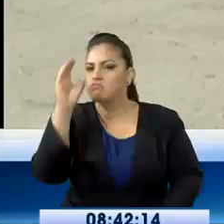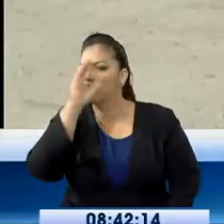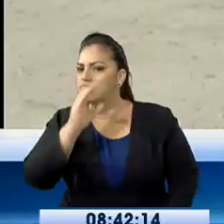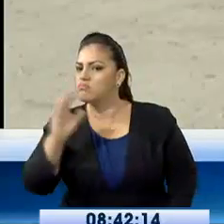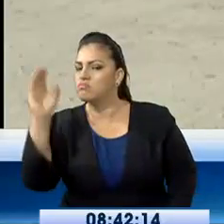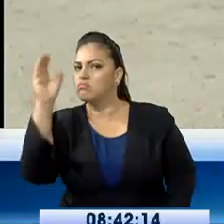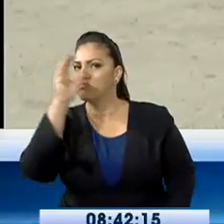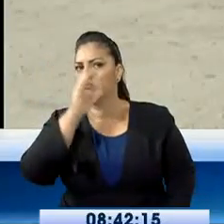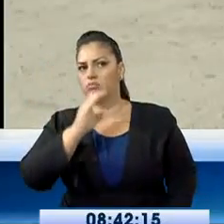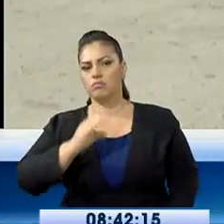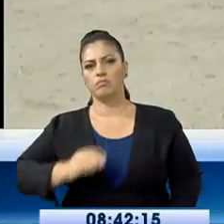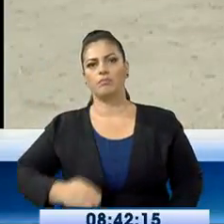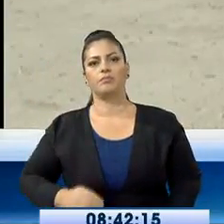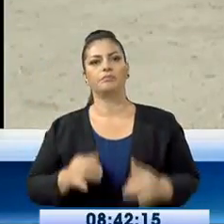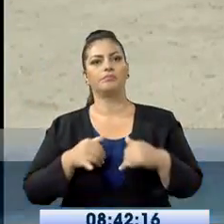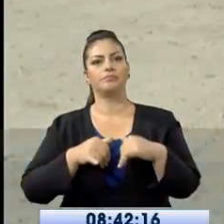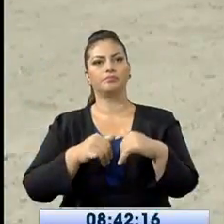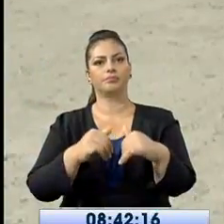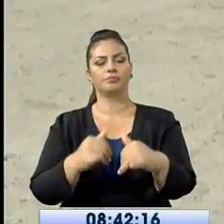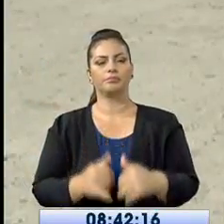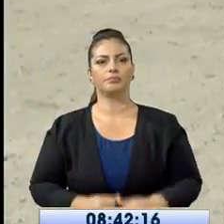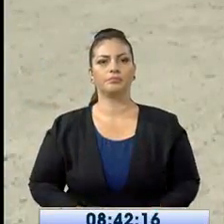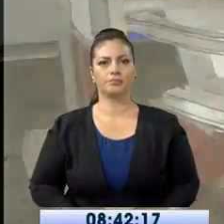informó Luxiola Salazar.